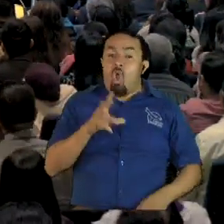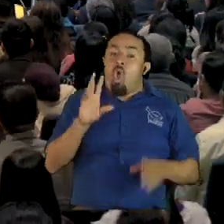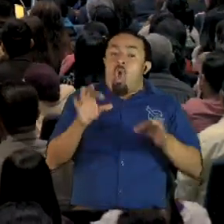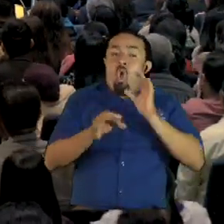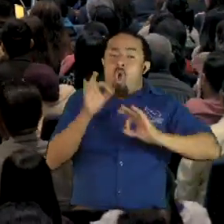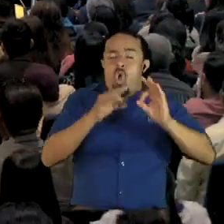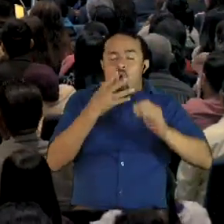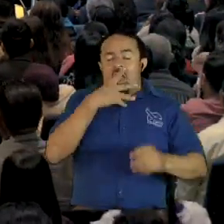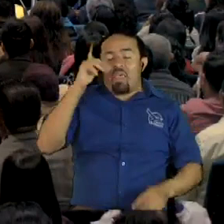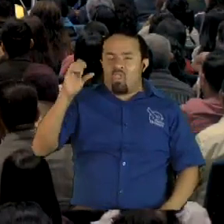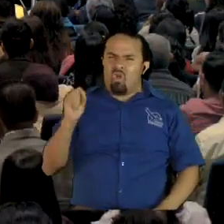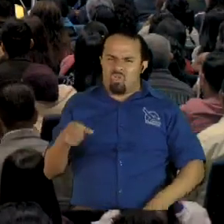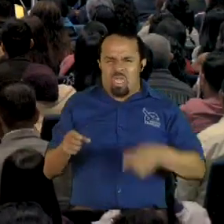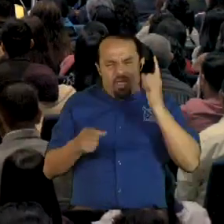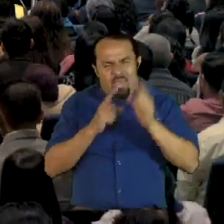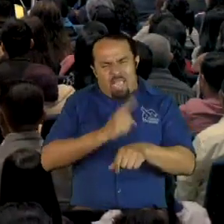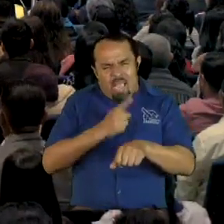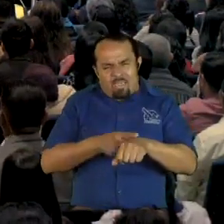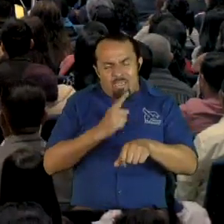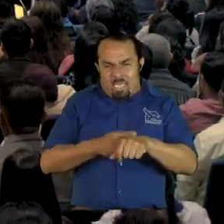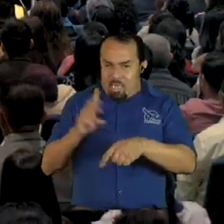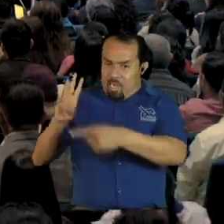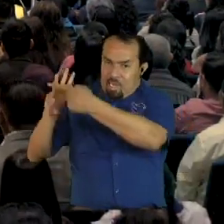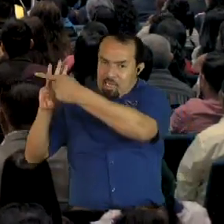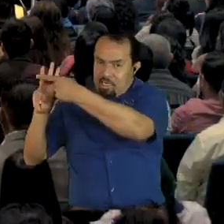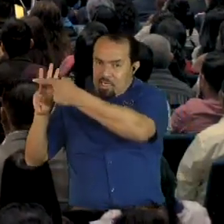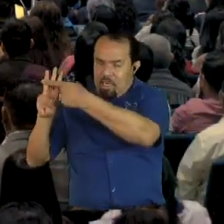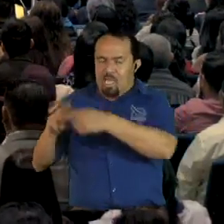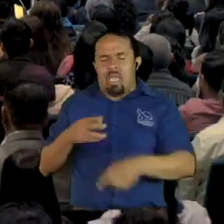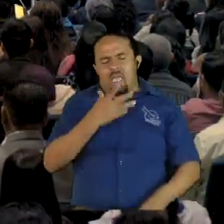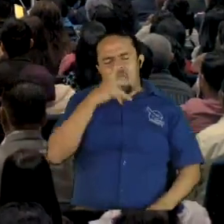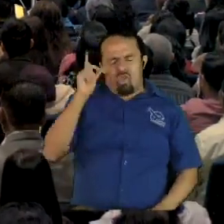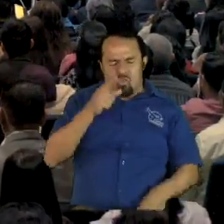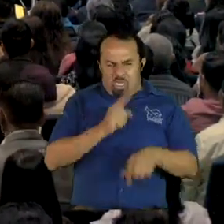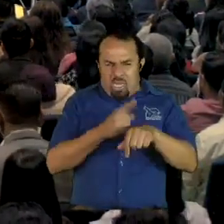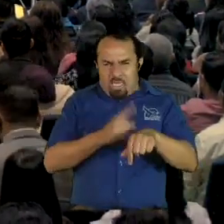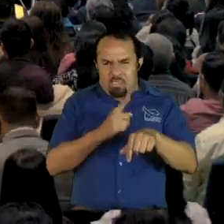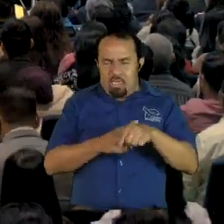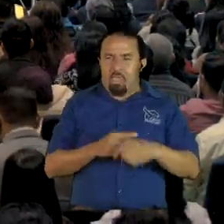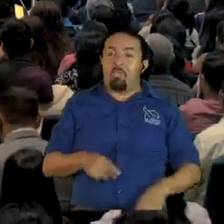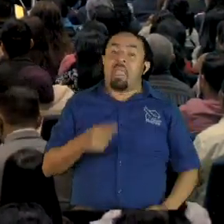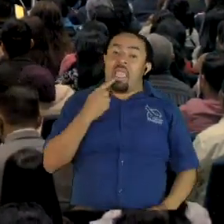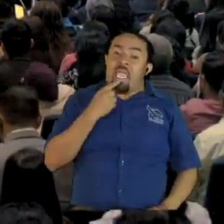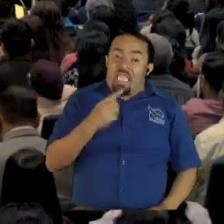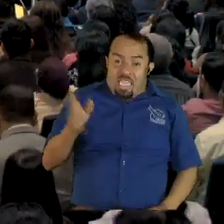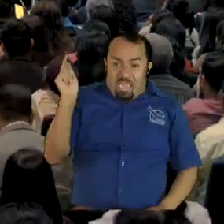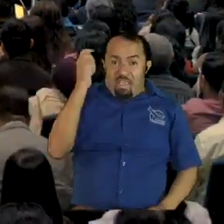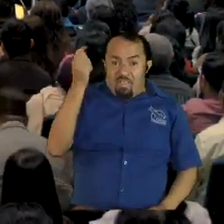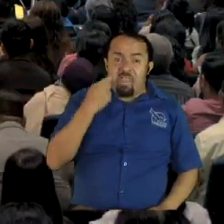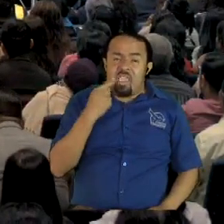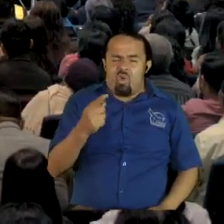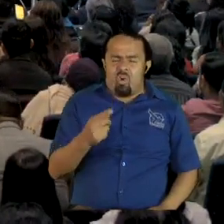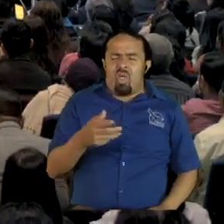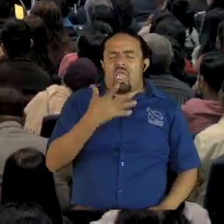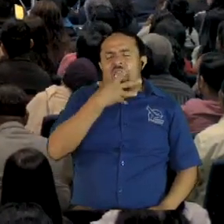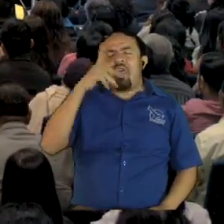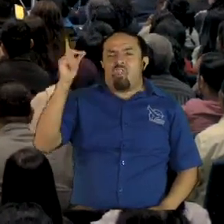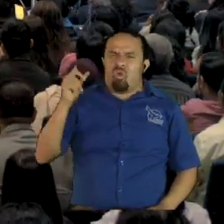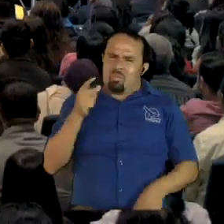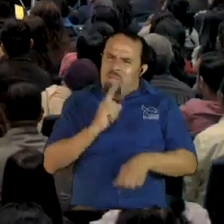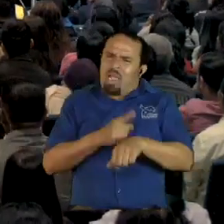directamente. Y él dijo, que me castigue Dios porque sus misericordias son muchas. En cambio, los hombres, eso sí, no. Va. Pero mire,